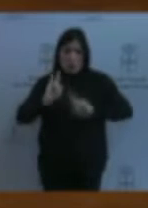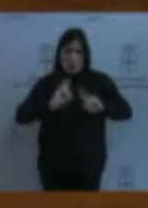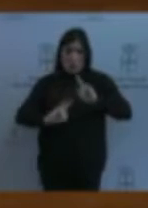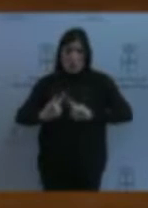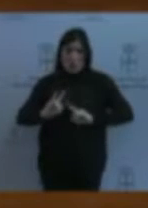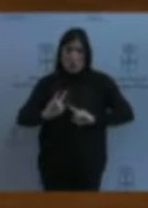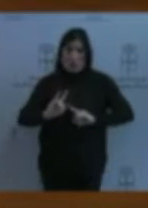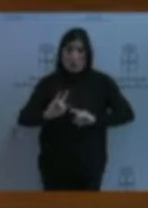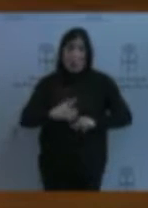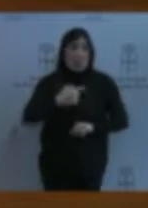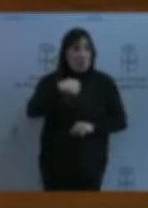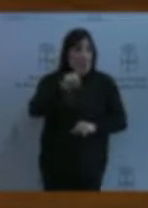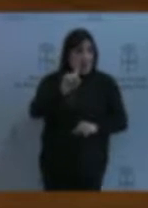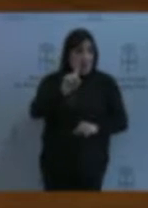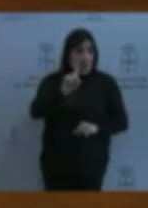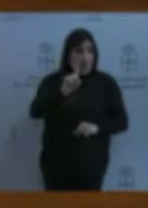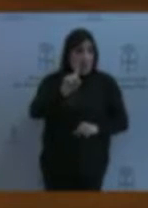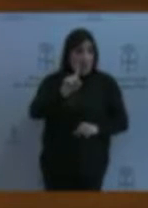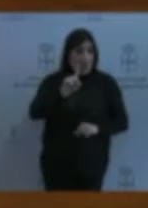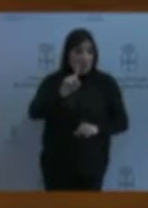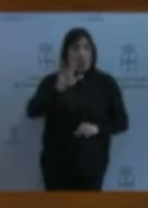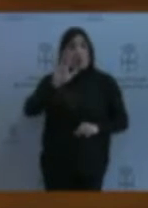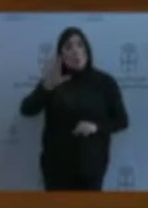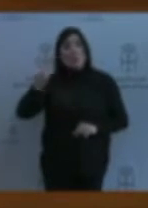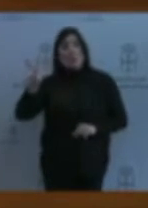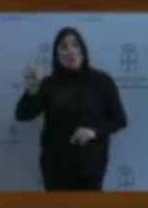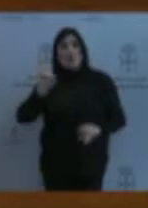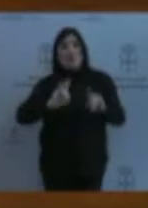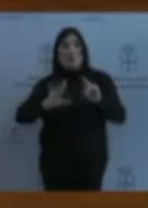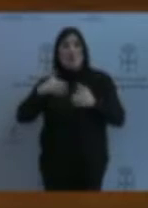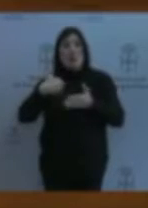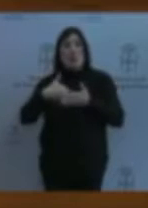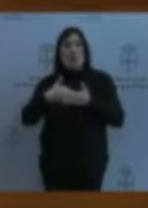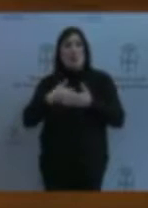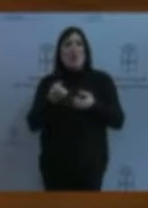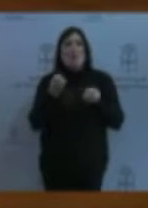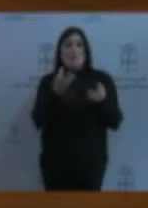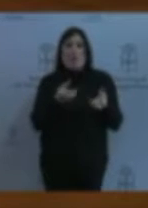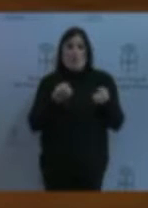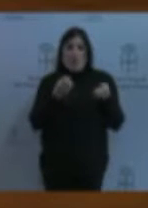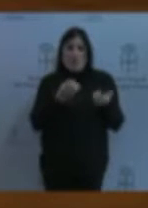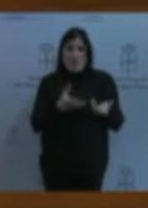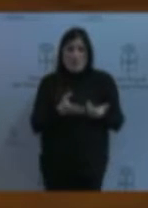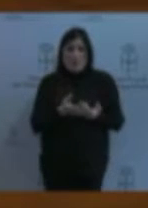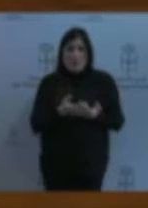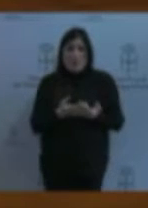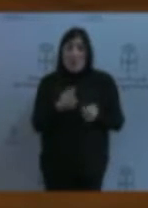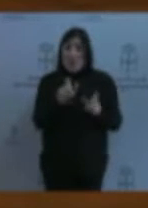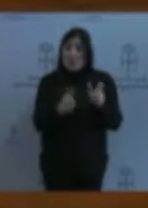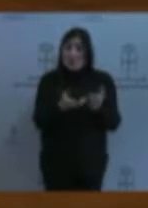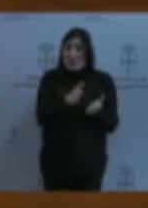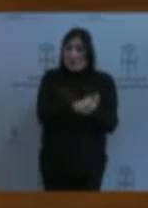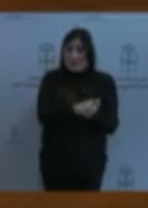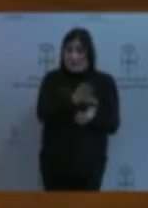1.052 llamadas solicitando información. Hubo 3 fallecidos por accidentes derivados